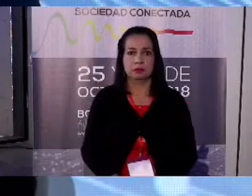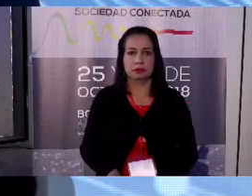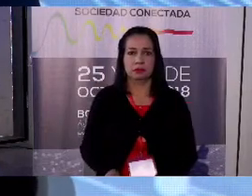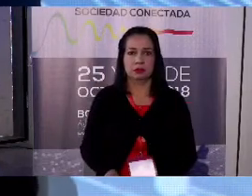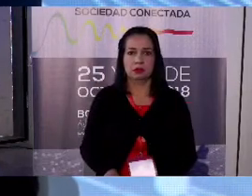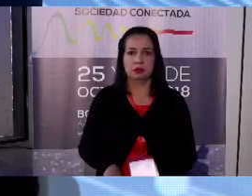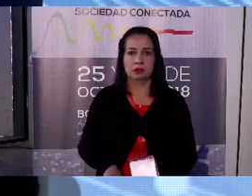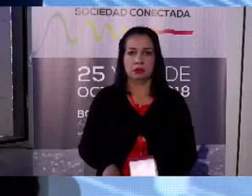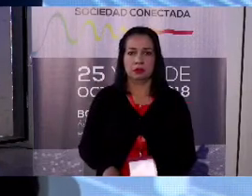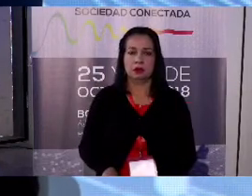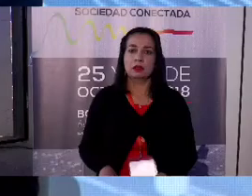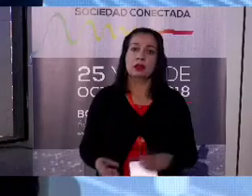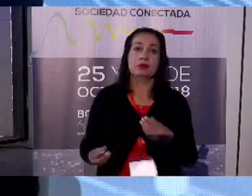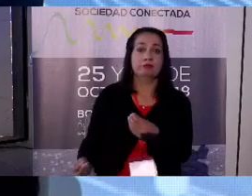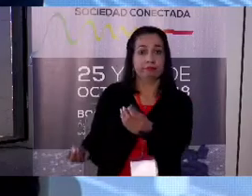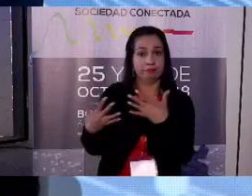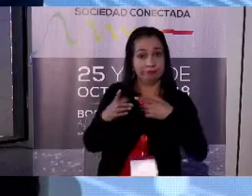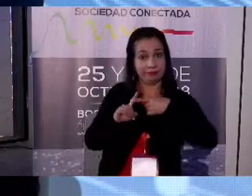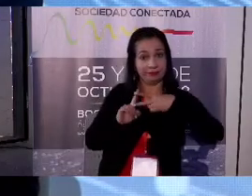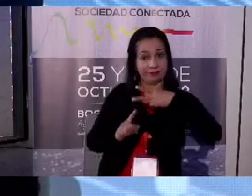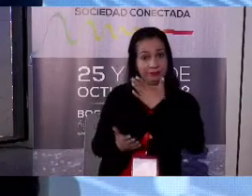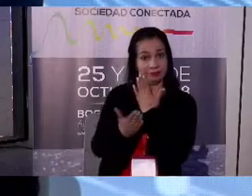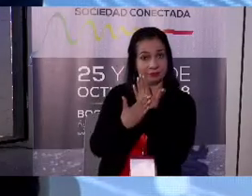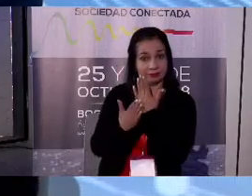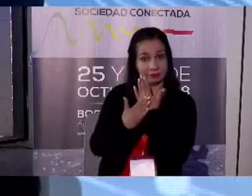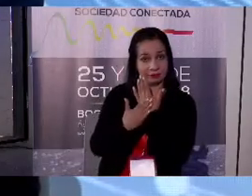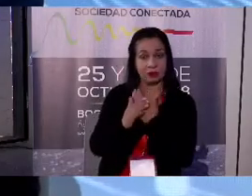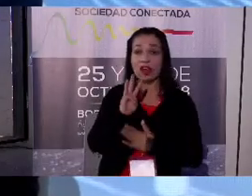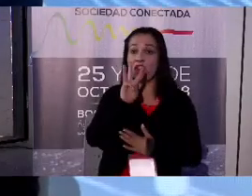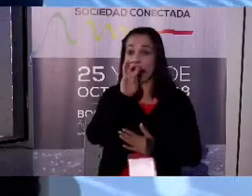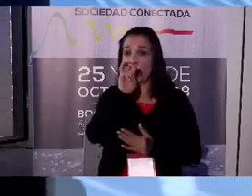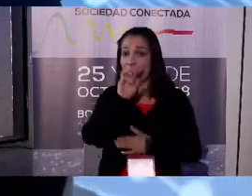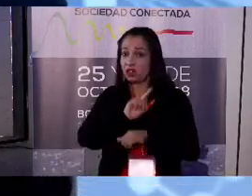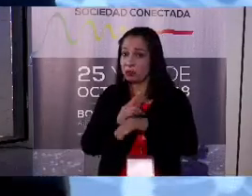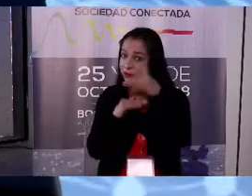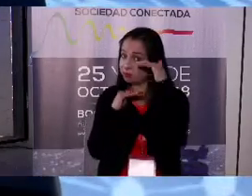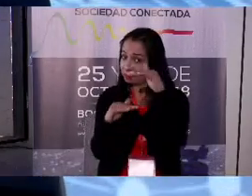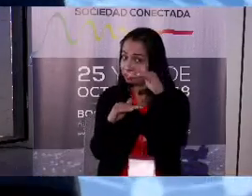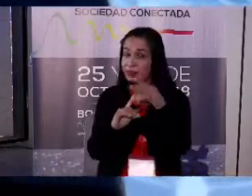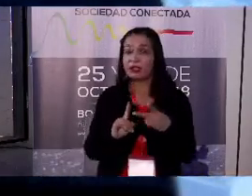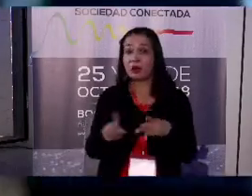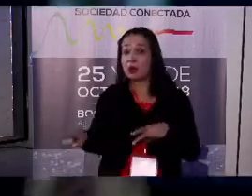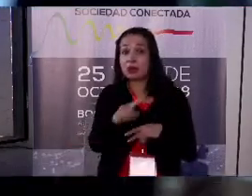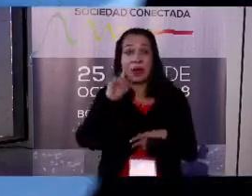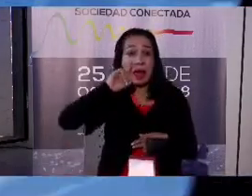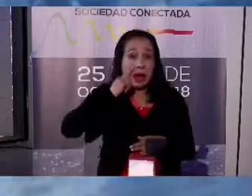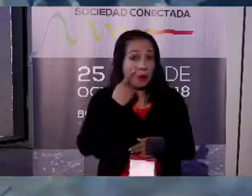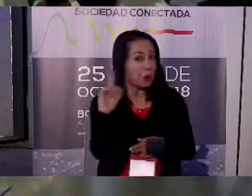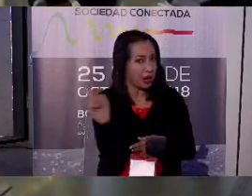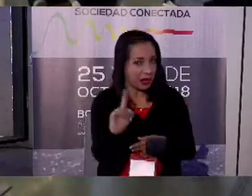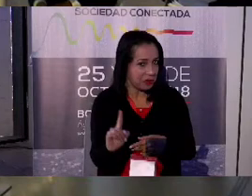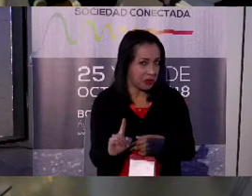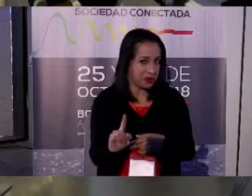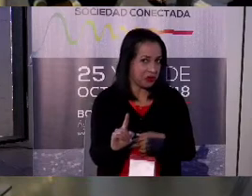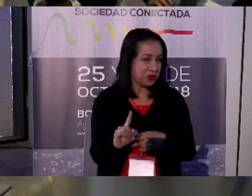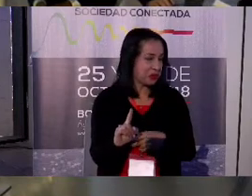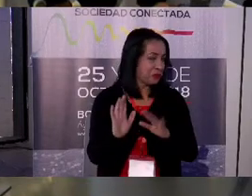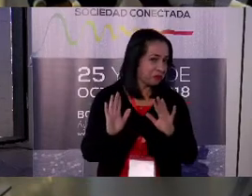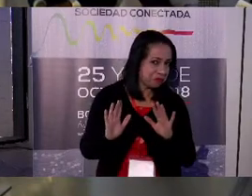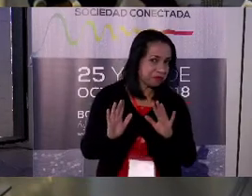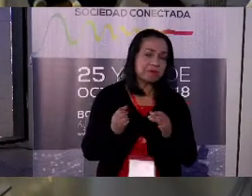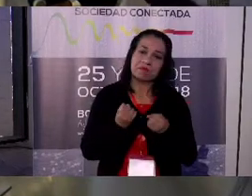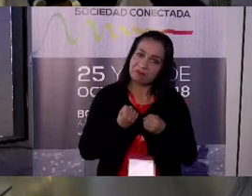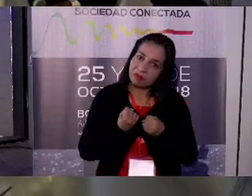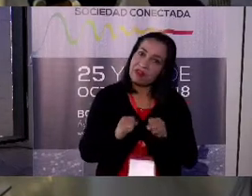me dieron dos instrucciones una no pasarme de 8 minutos y la otra que ustedes no se aburran así que trataremos